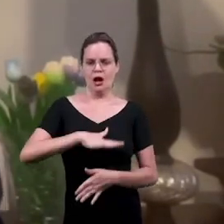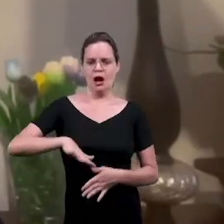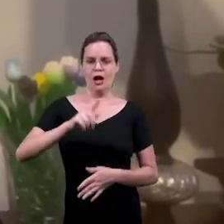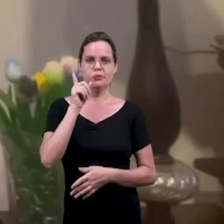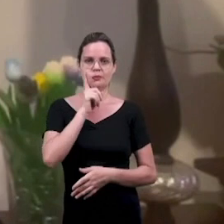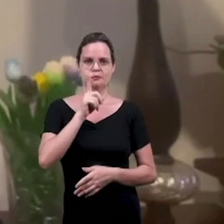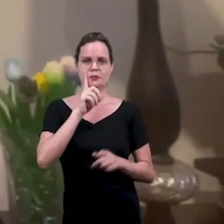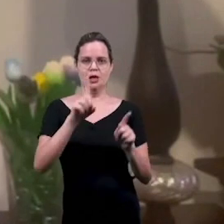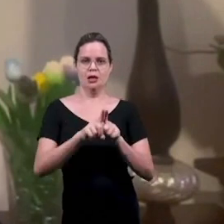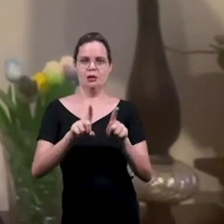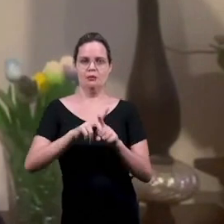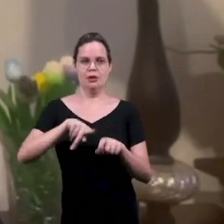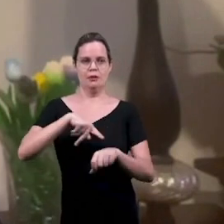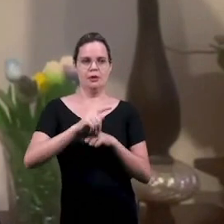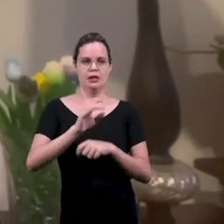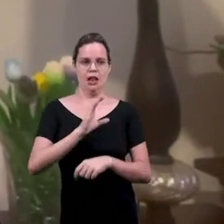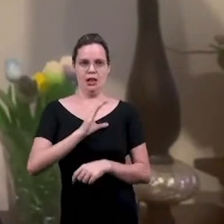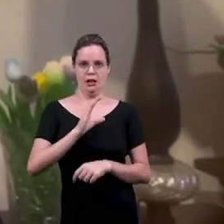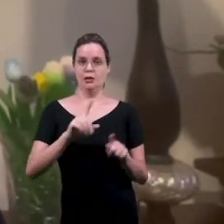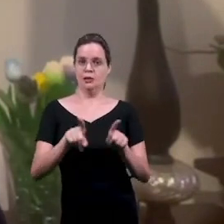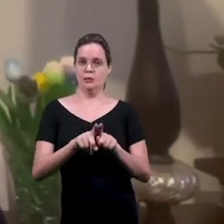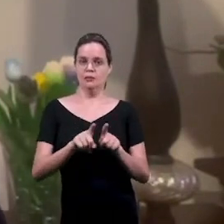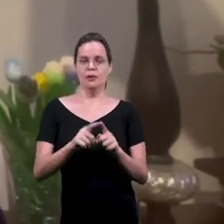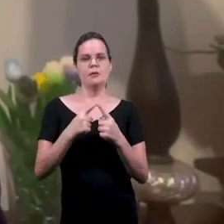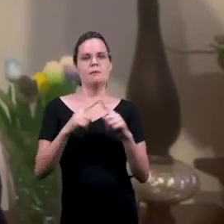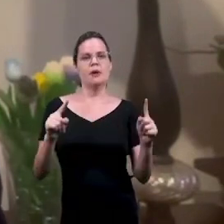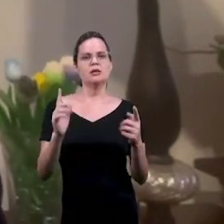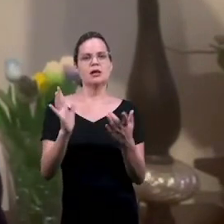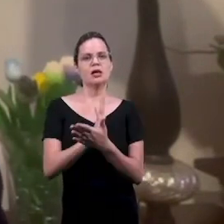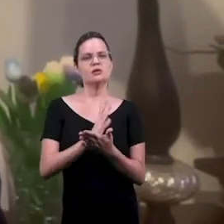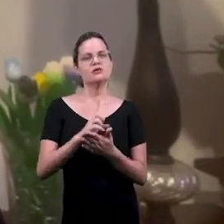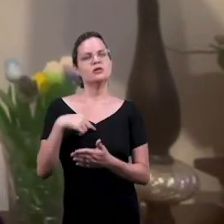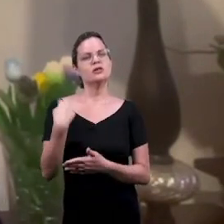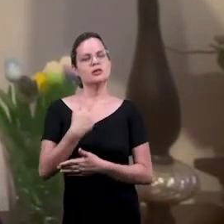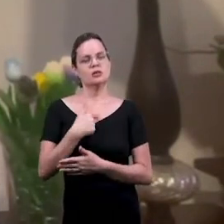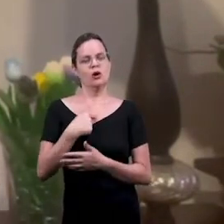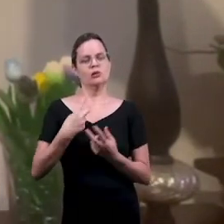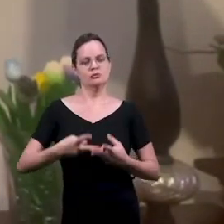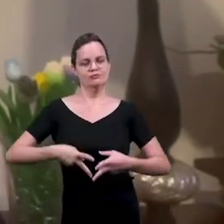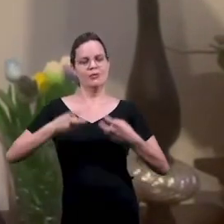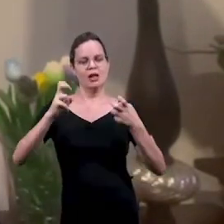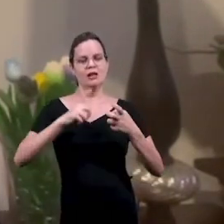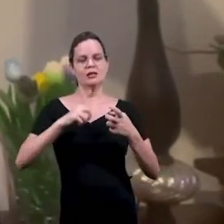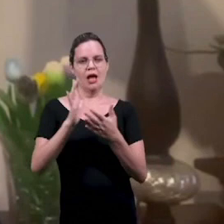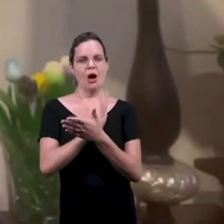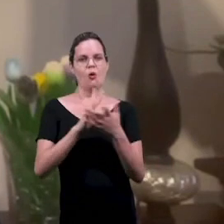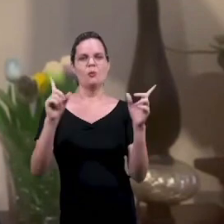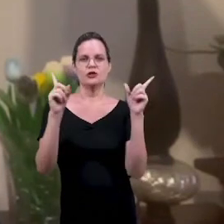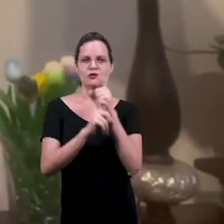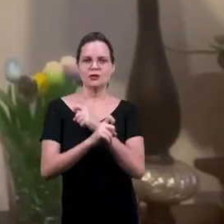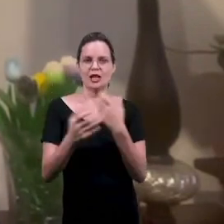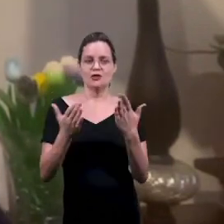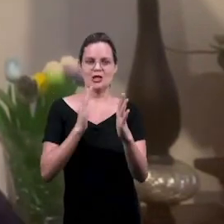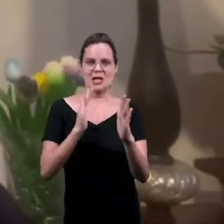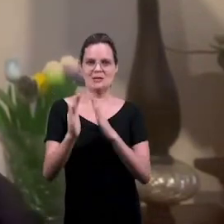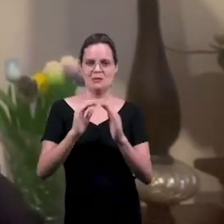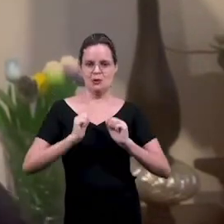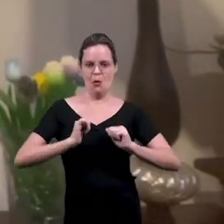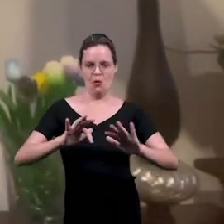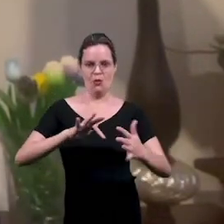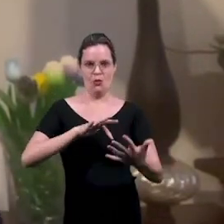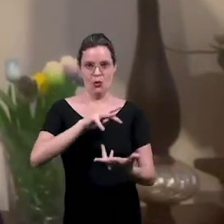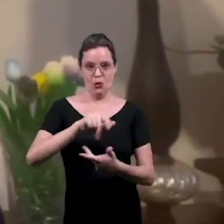doctrina en toda nuestra región, en Estados Unidos y en Canadá. Nosotros, a pesar de todas las dificultades,